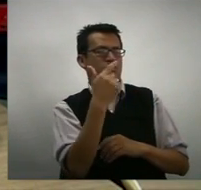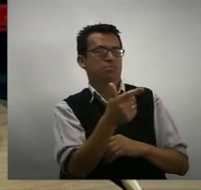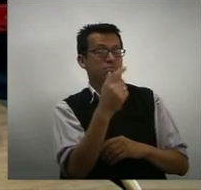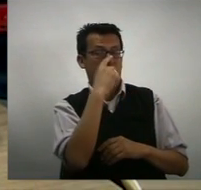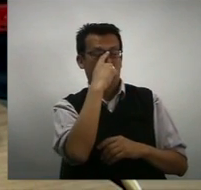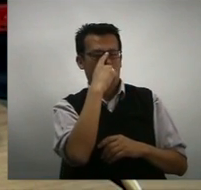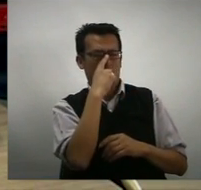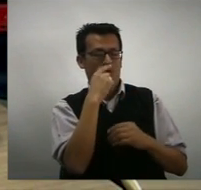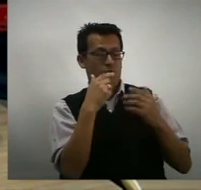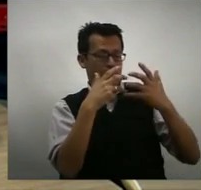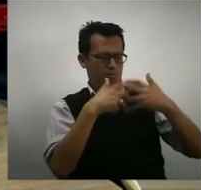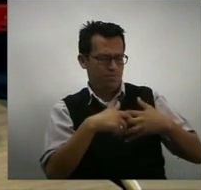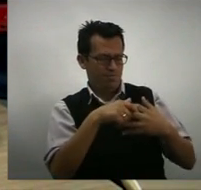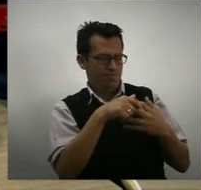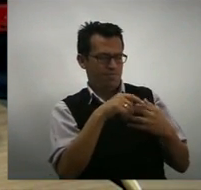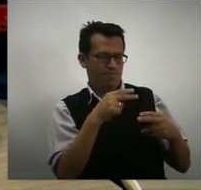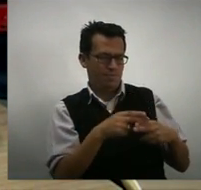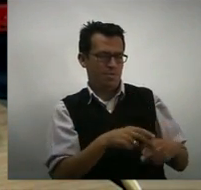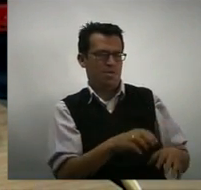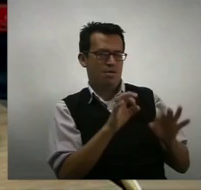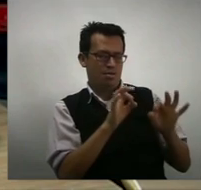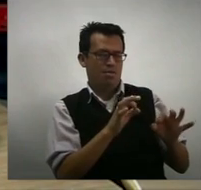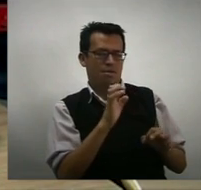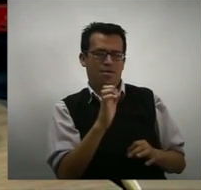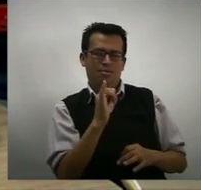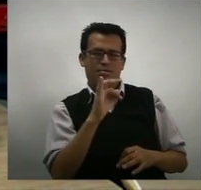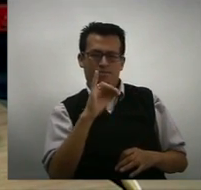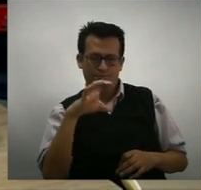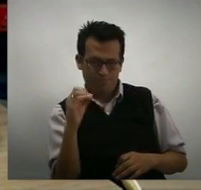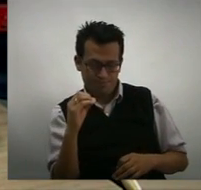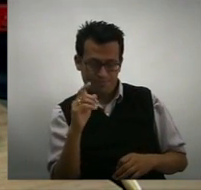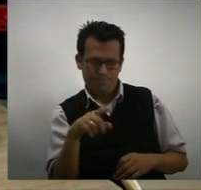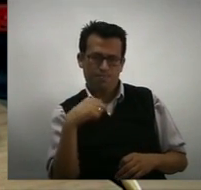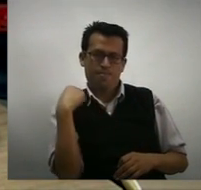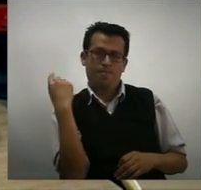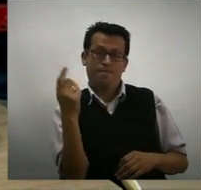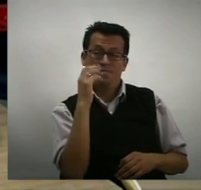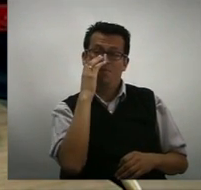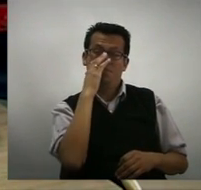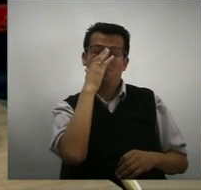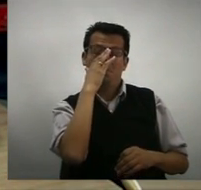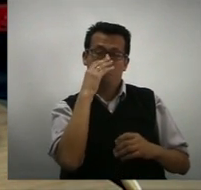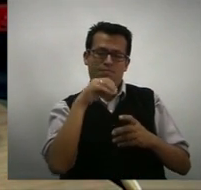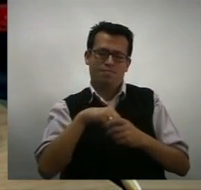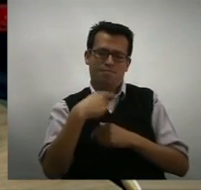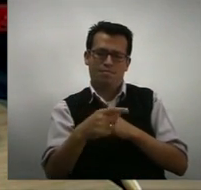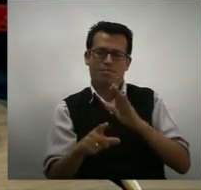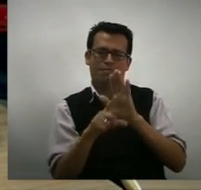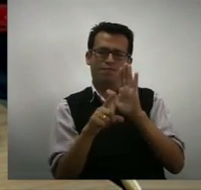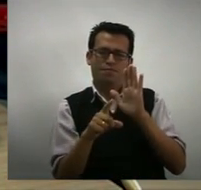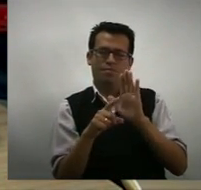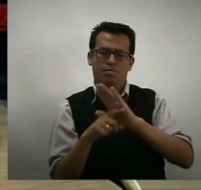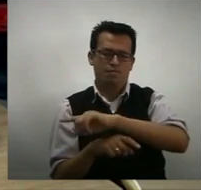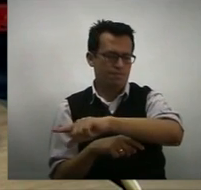por resolver problemas éticos concretos que se presentan en esferas de acción individual. Tanto la legalización como